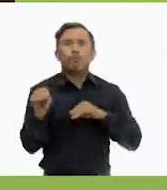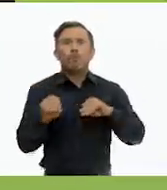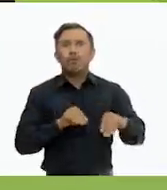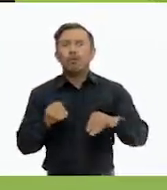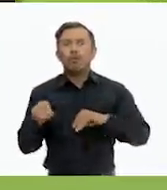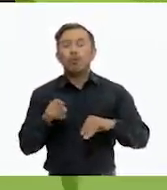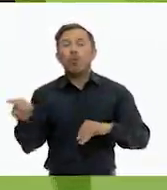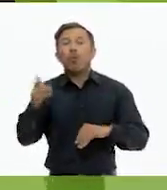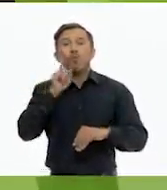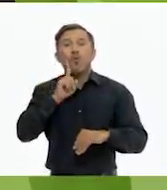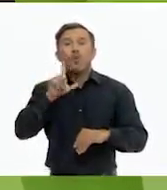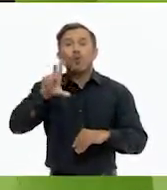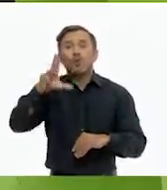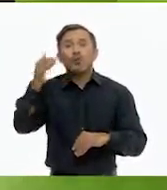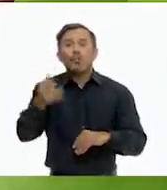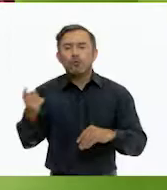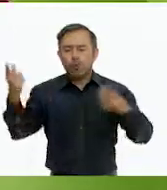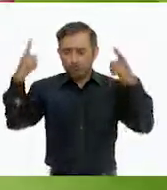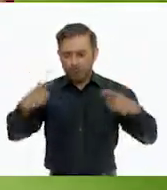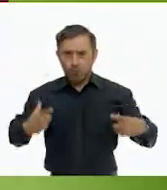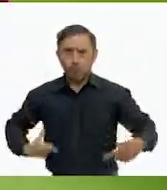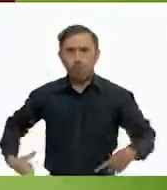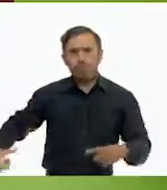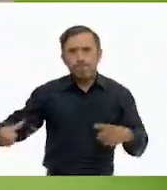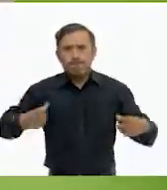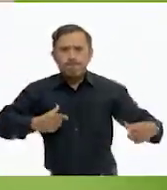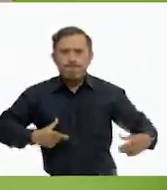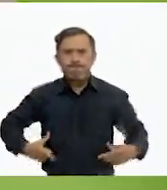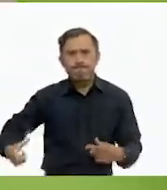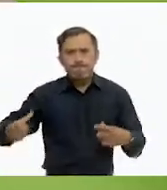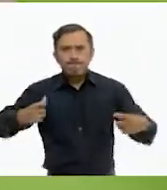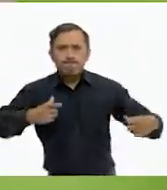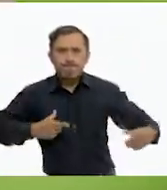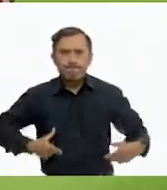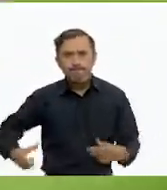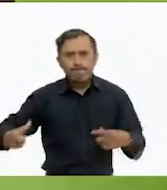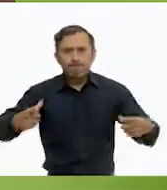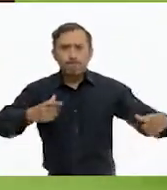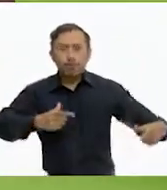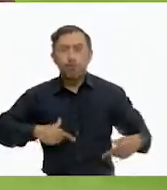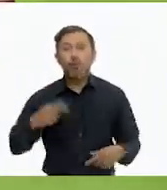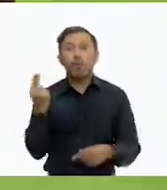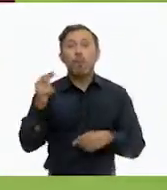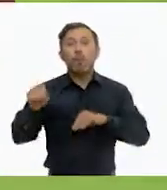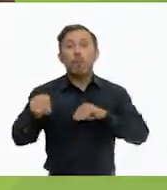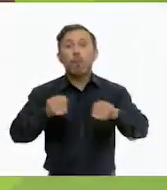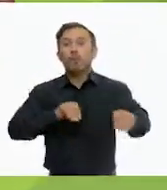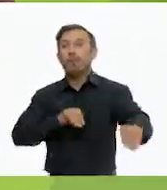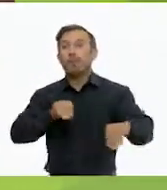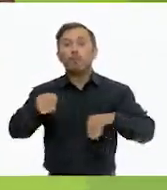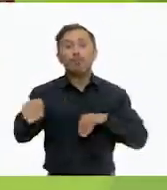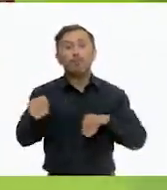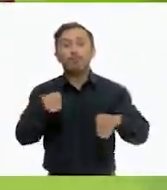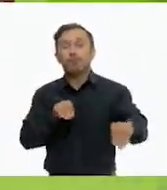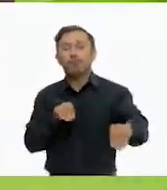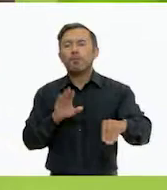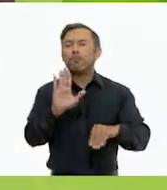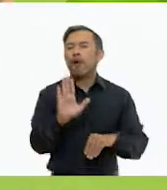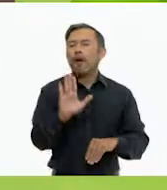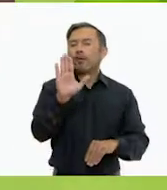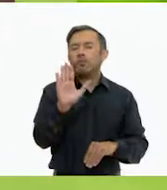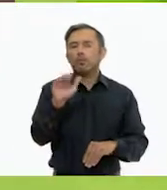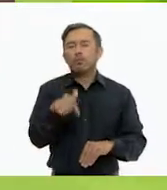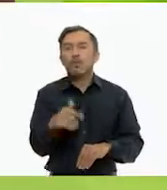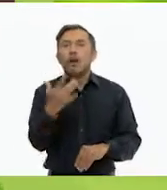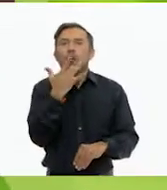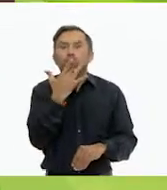el hula hula y se puso a girar. Y necesito moverme. Necesito moverme. Es como si me hubiera comido viva